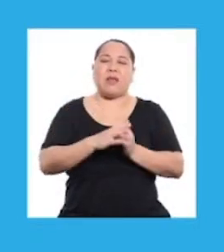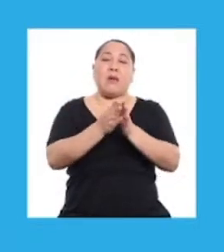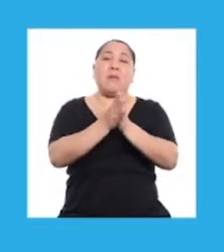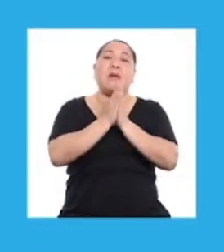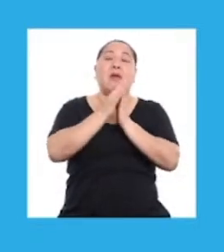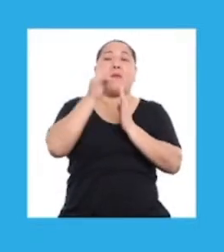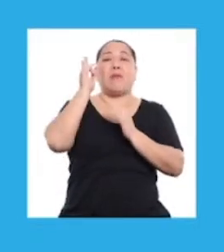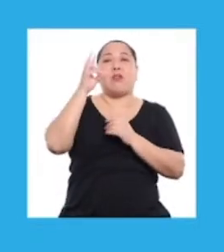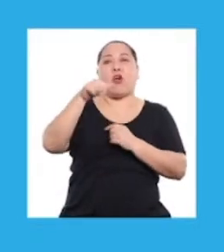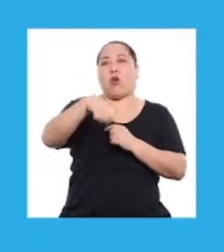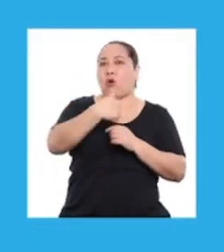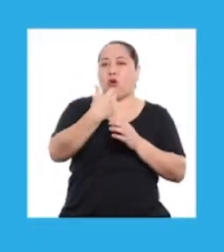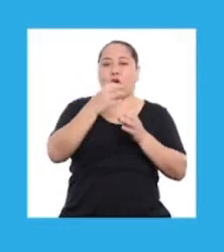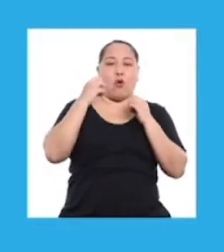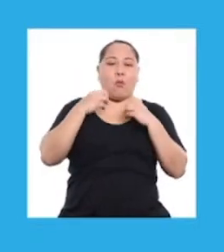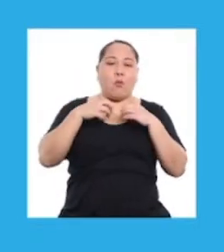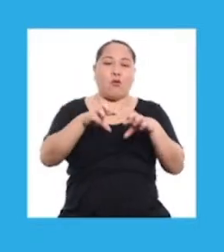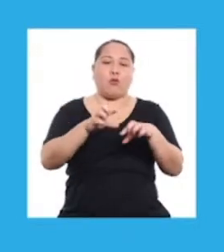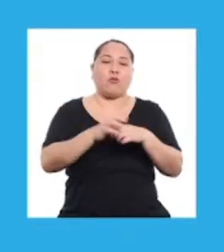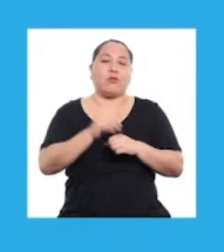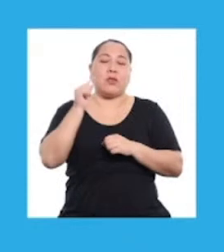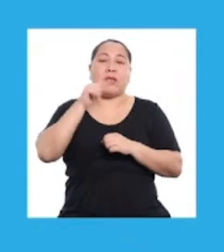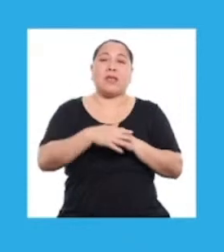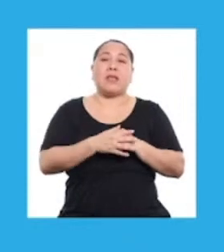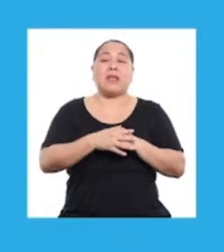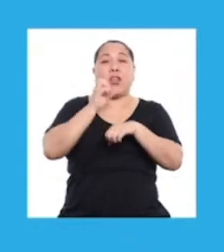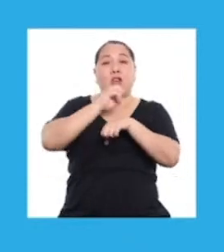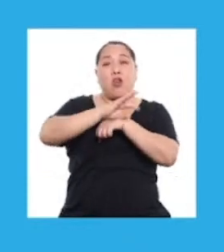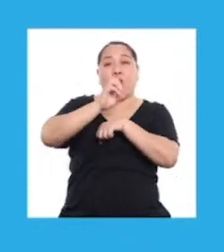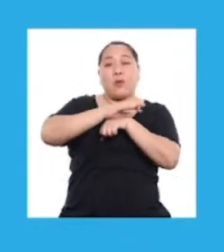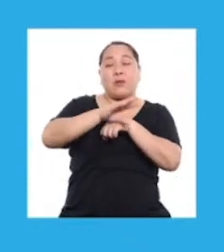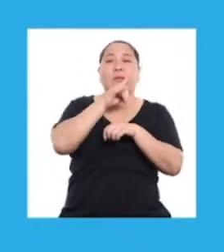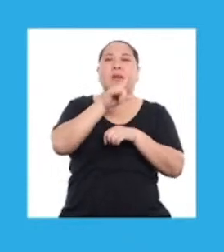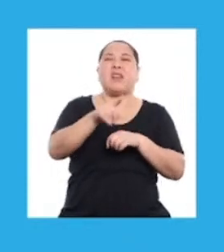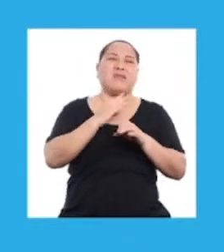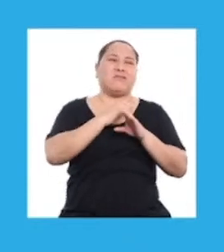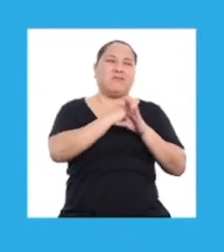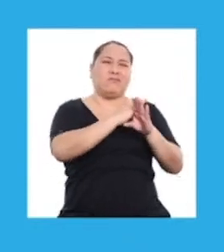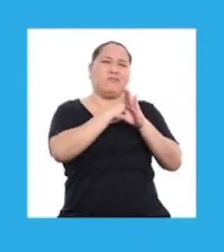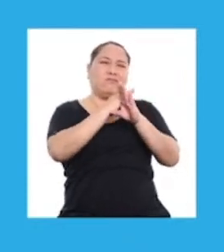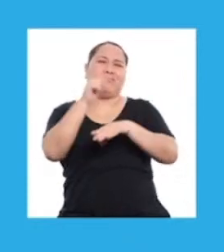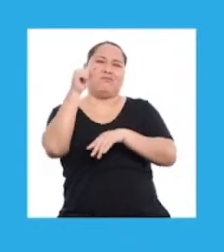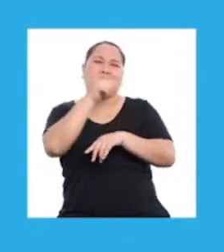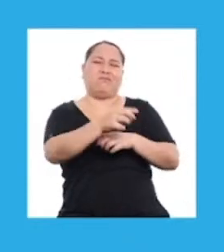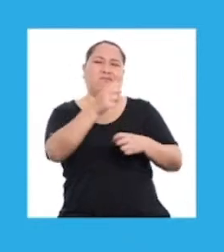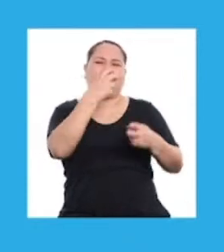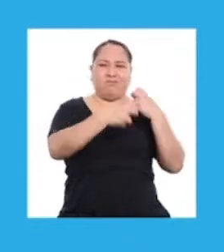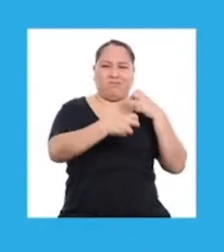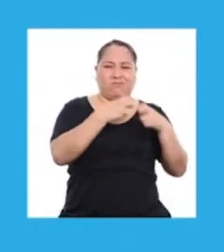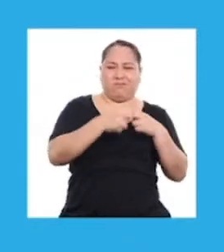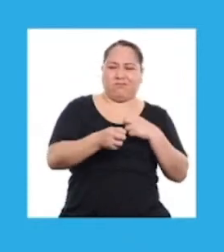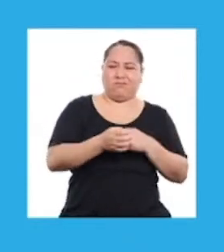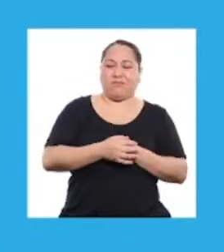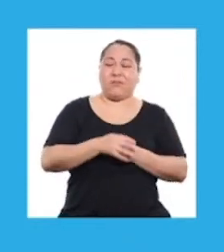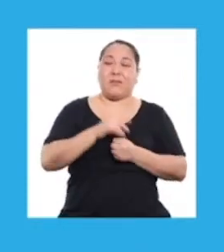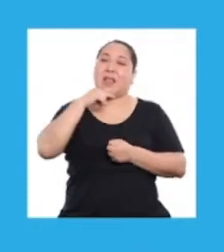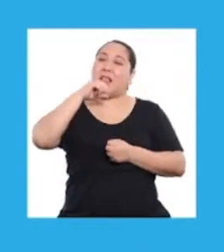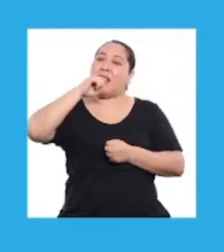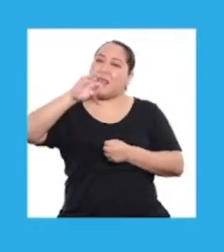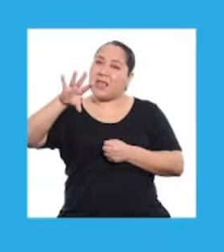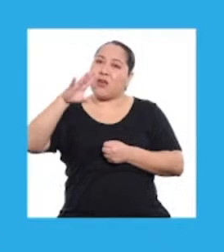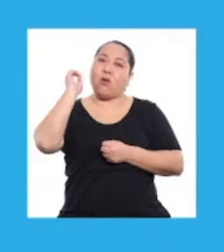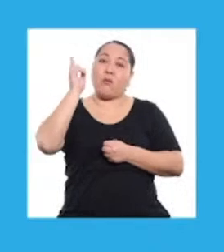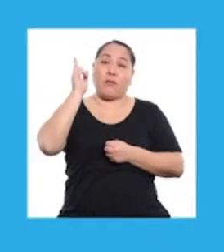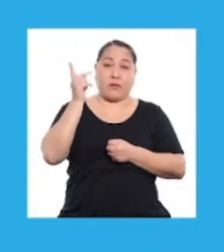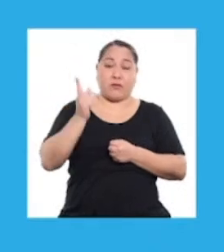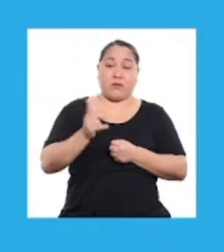pedido a su maestra otra oportunidad y recomendaciones para evitar estos inconvenientes. Le